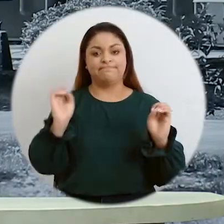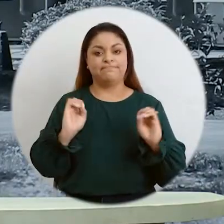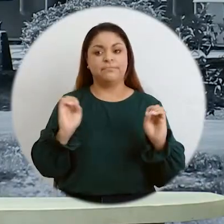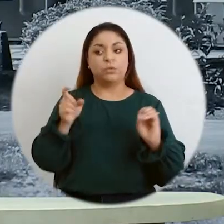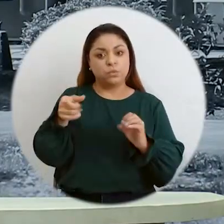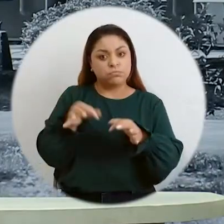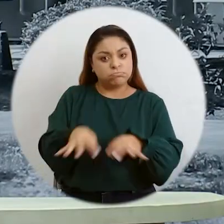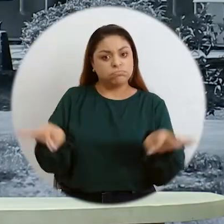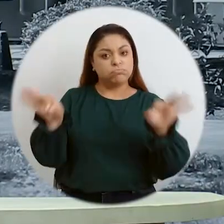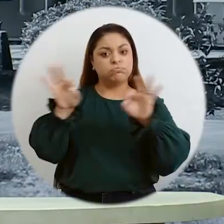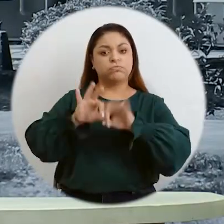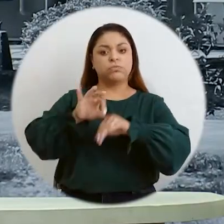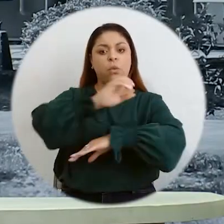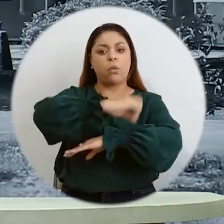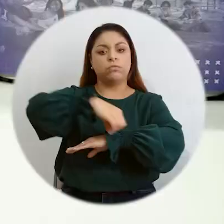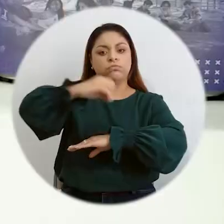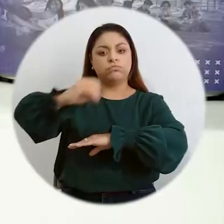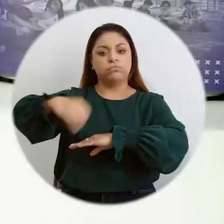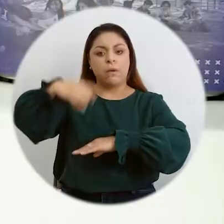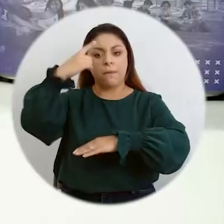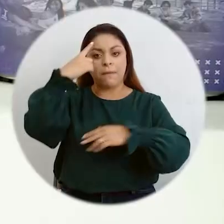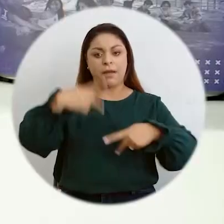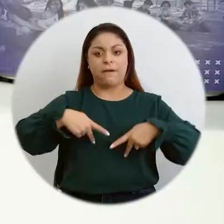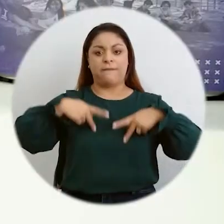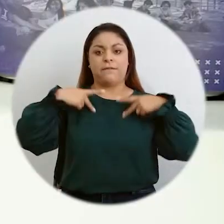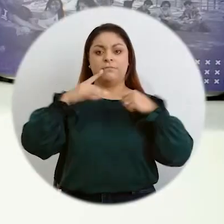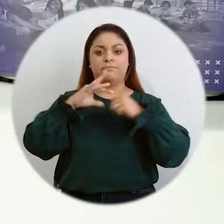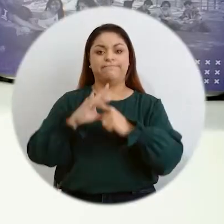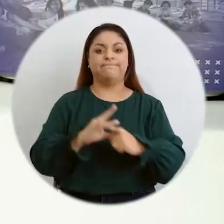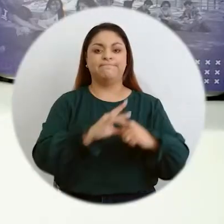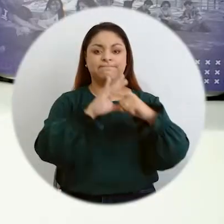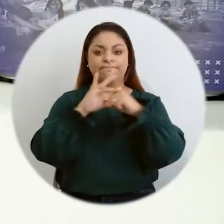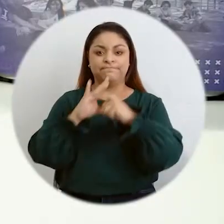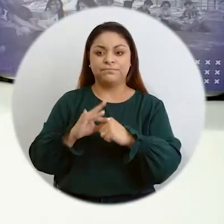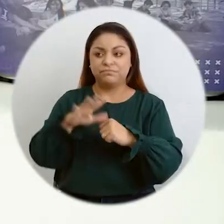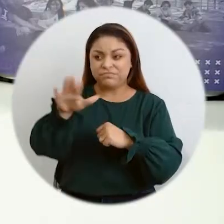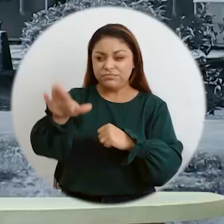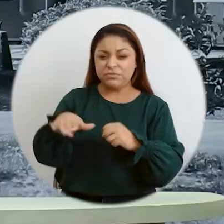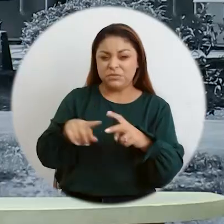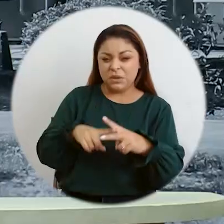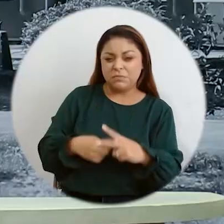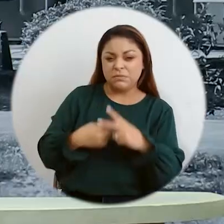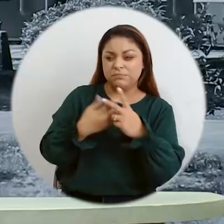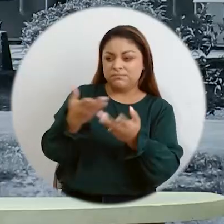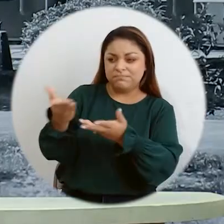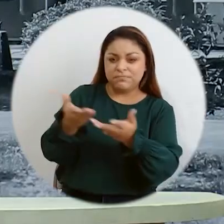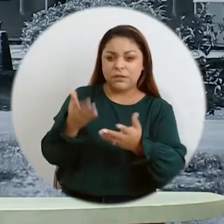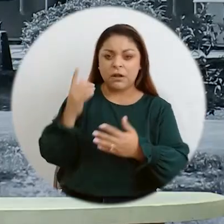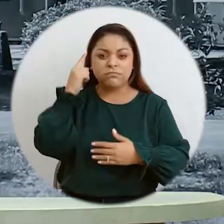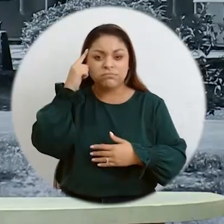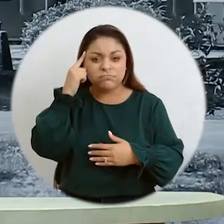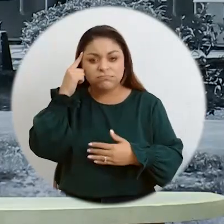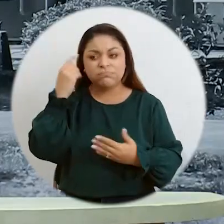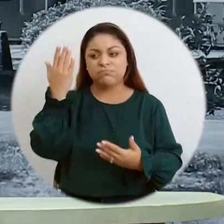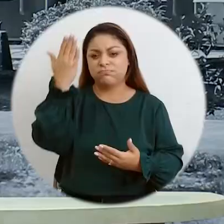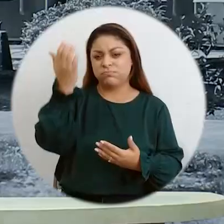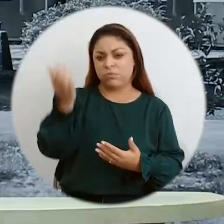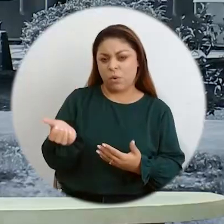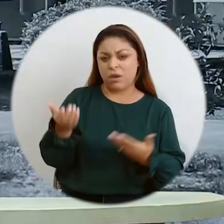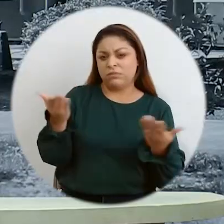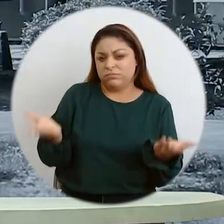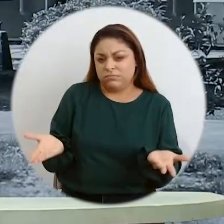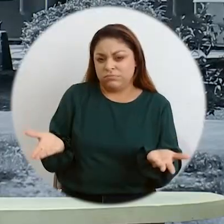importancia que tienen los océanos para la vida en el planeta. Tal vez iniciemos con una reflexión en ese sentido de por